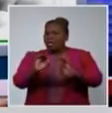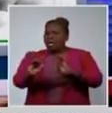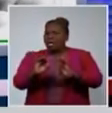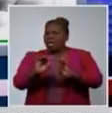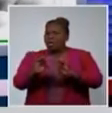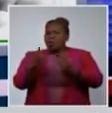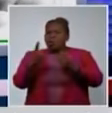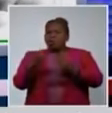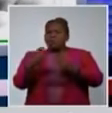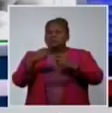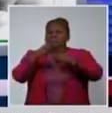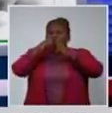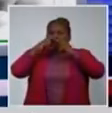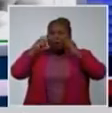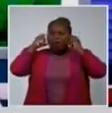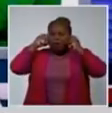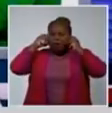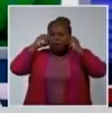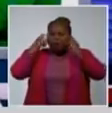salud